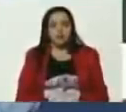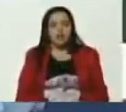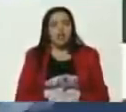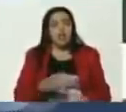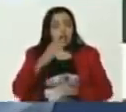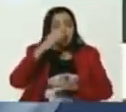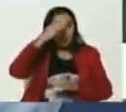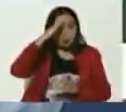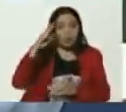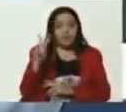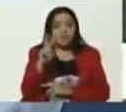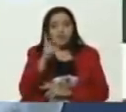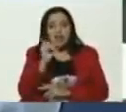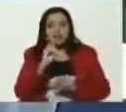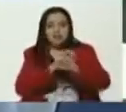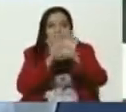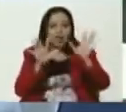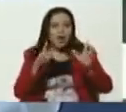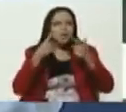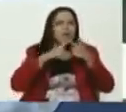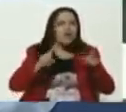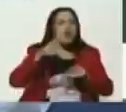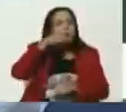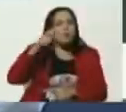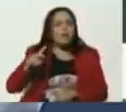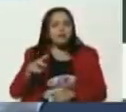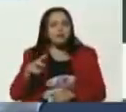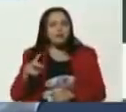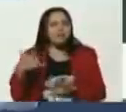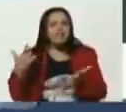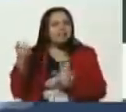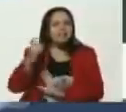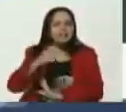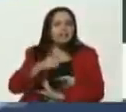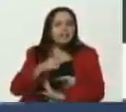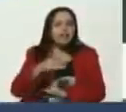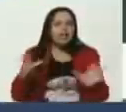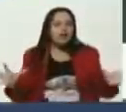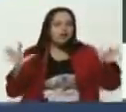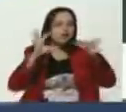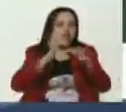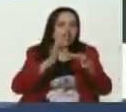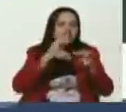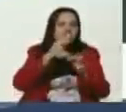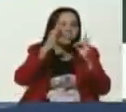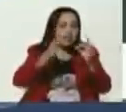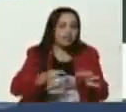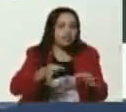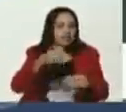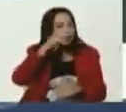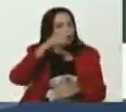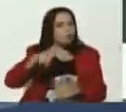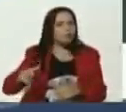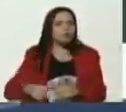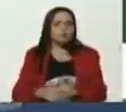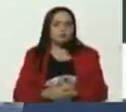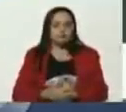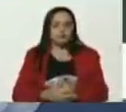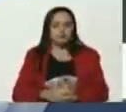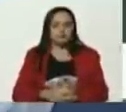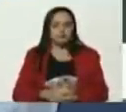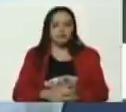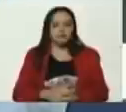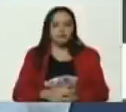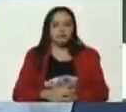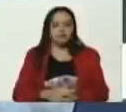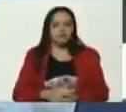clara. Pero la receta fundamental para los pueblos es la unidad verdadera de los pueblos. Es la